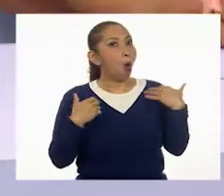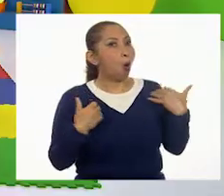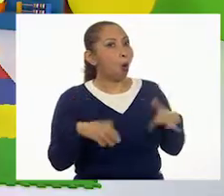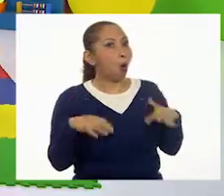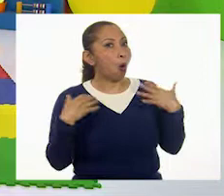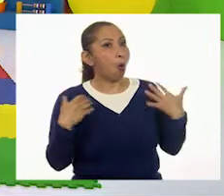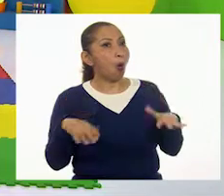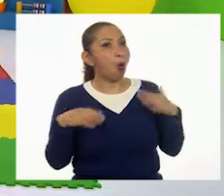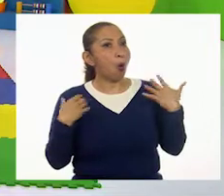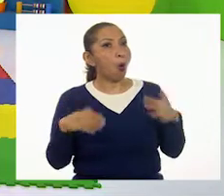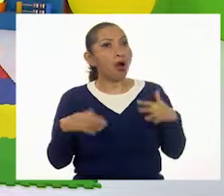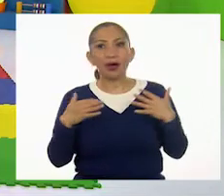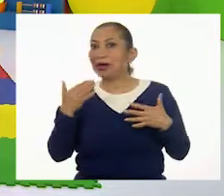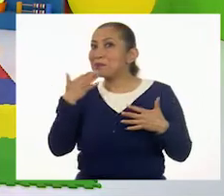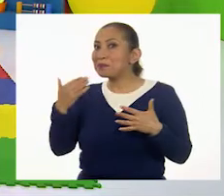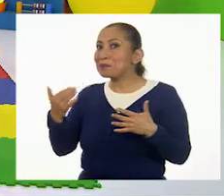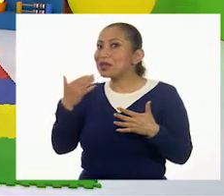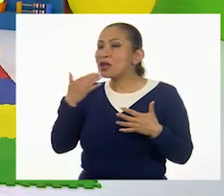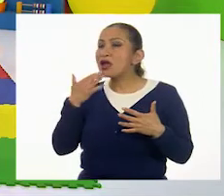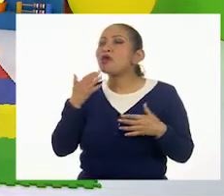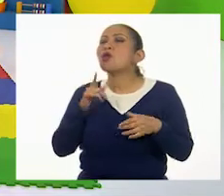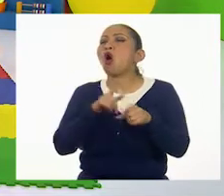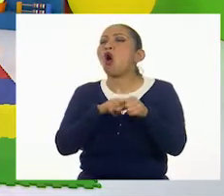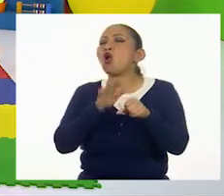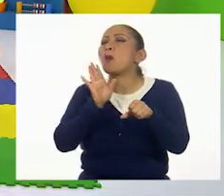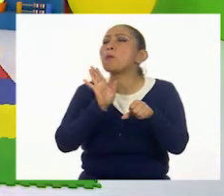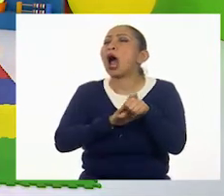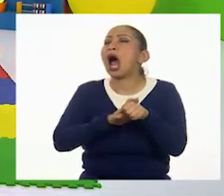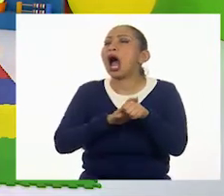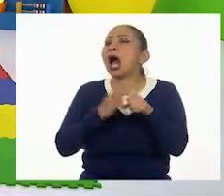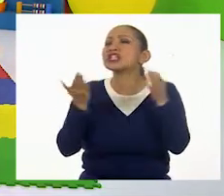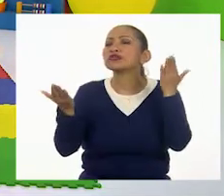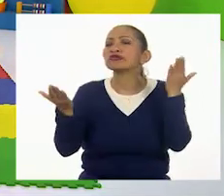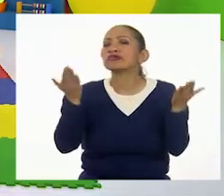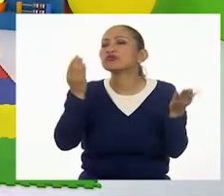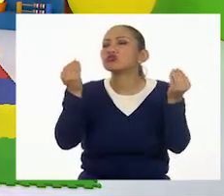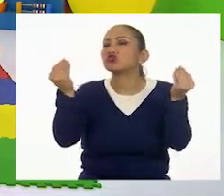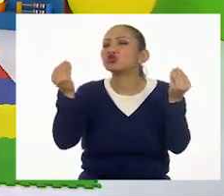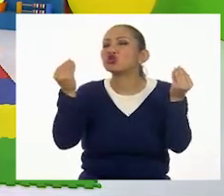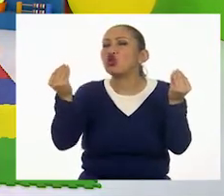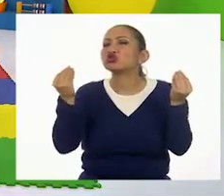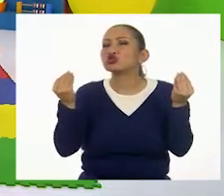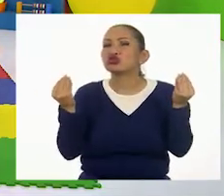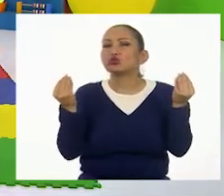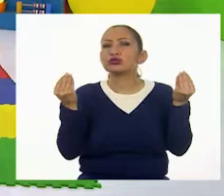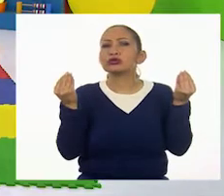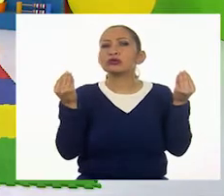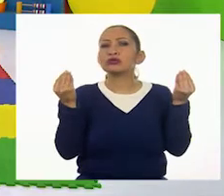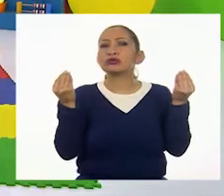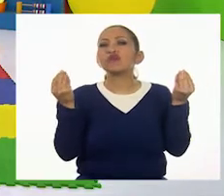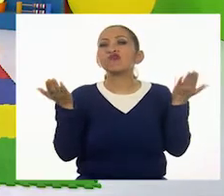¡Oh! Muy bien. ¿De qué color de botones hay muchos?